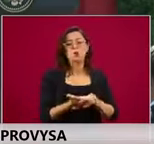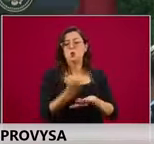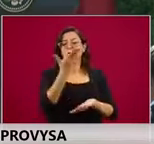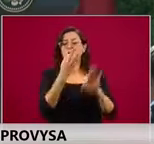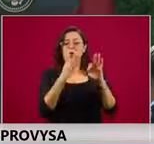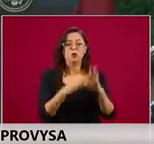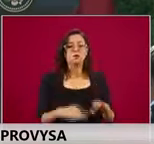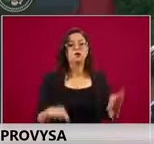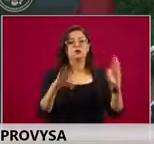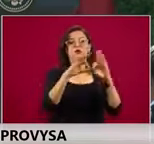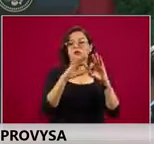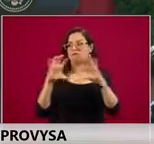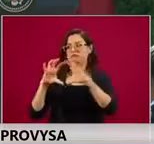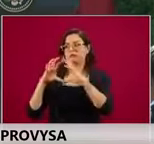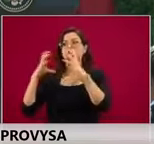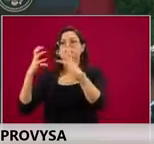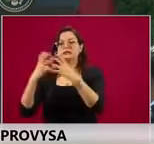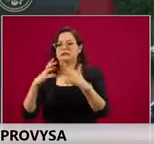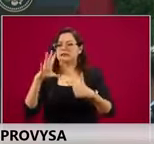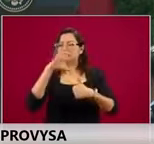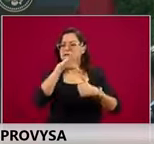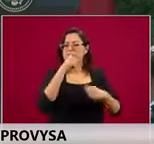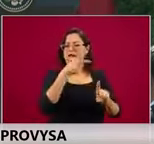También es fundamental. Y pues